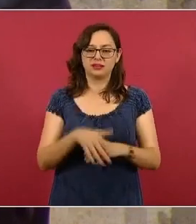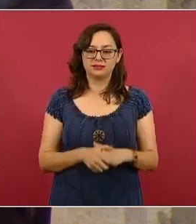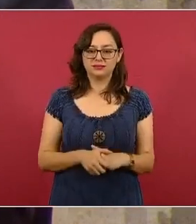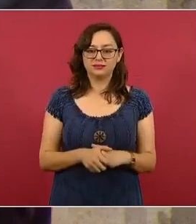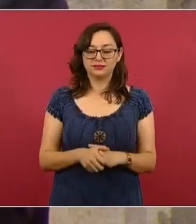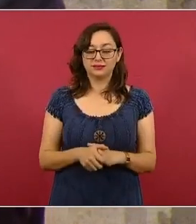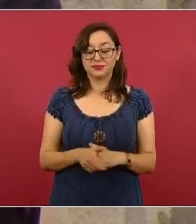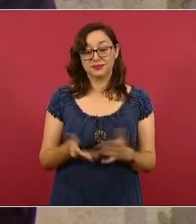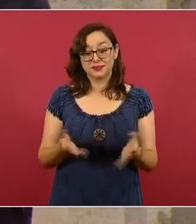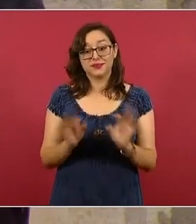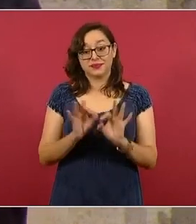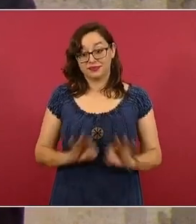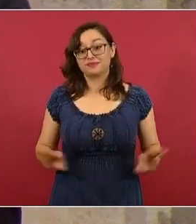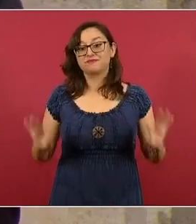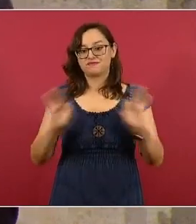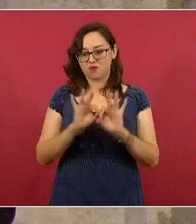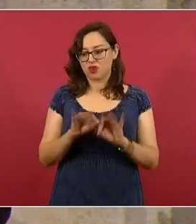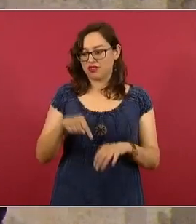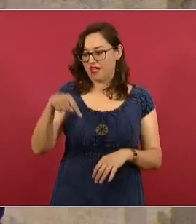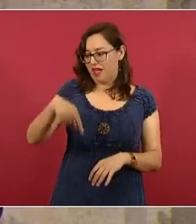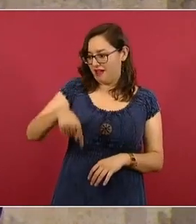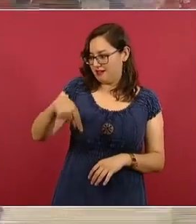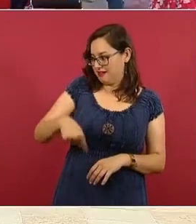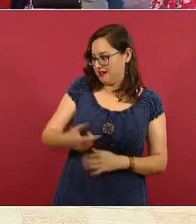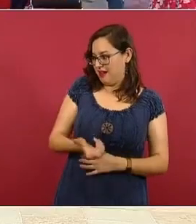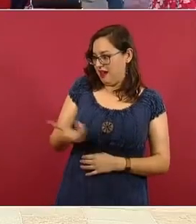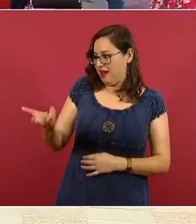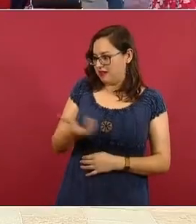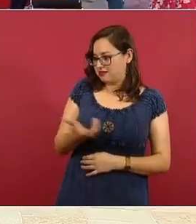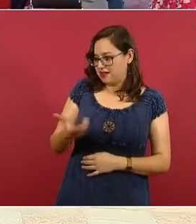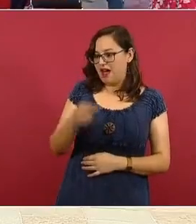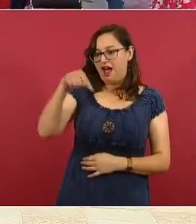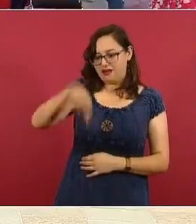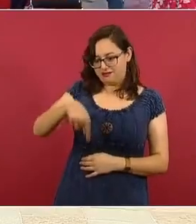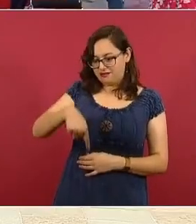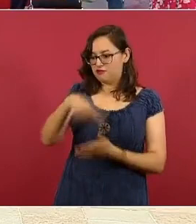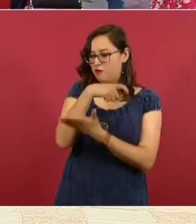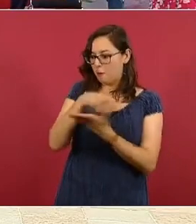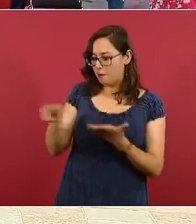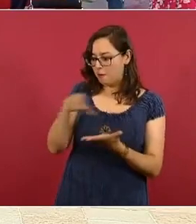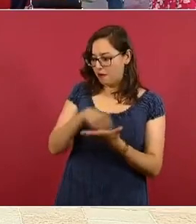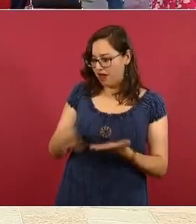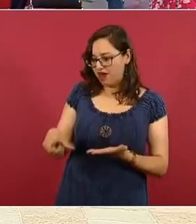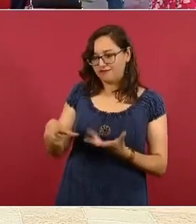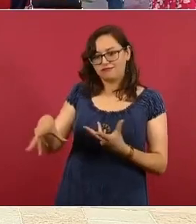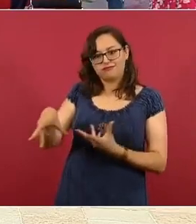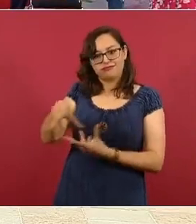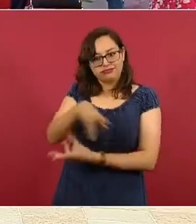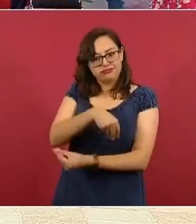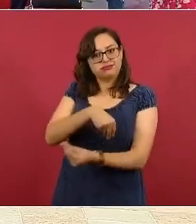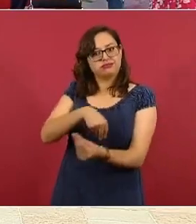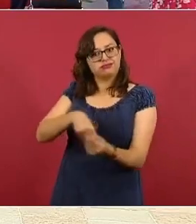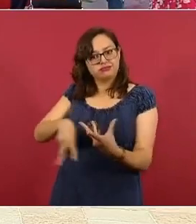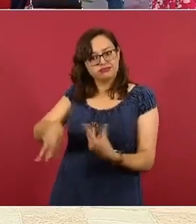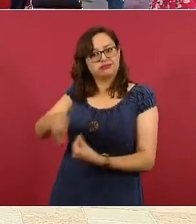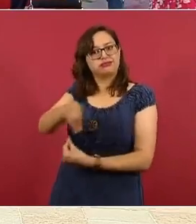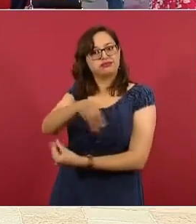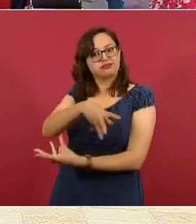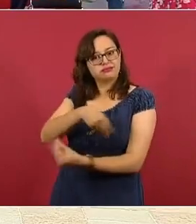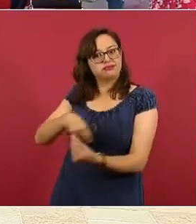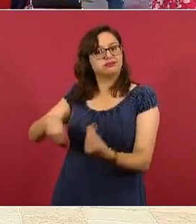debemos producir lo que consumimos. Eso no